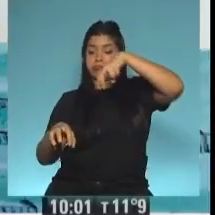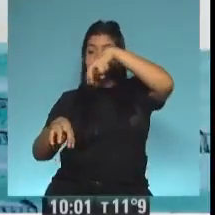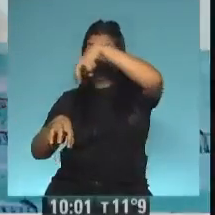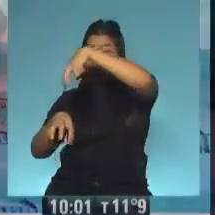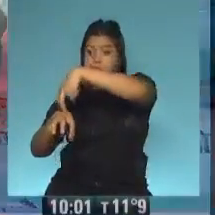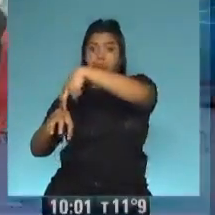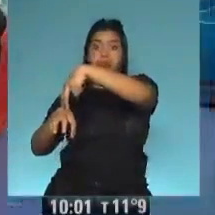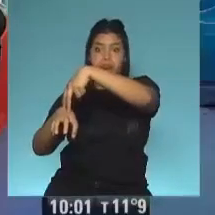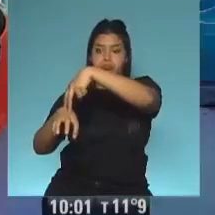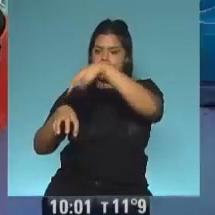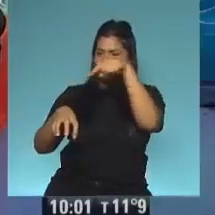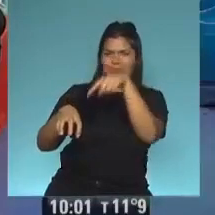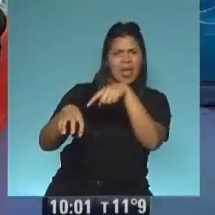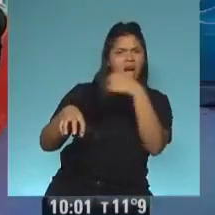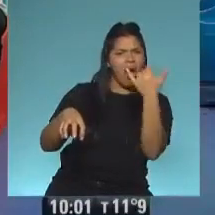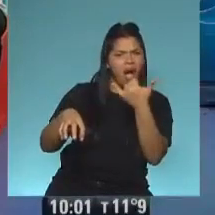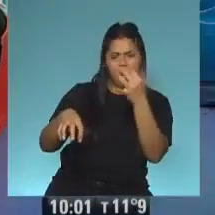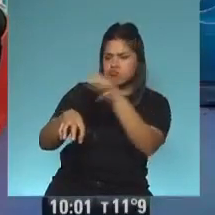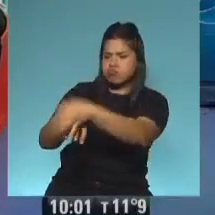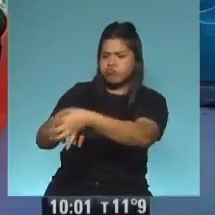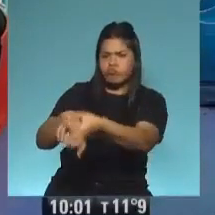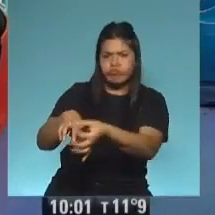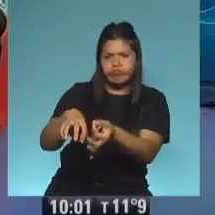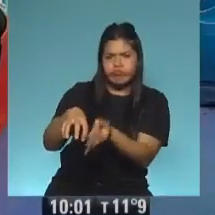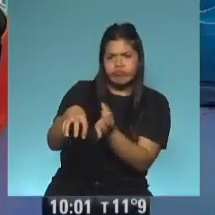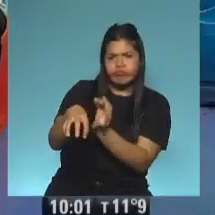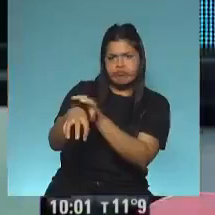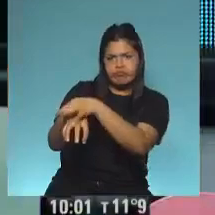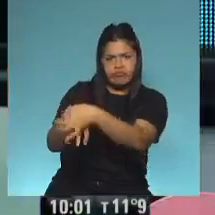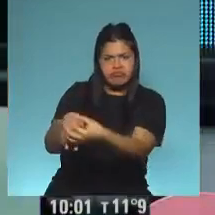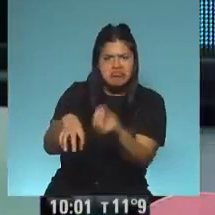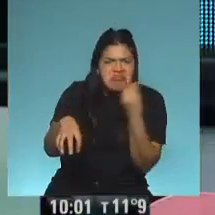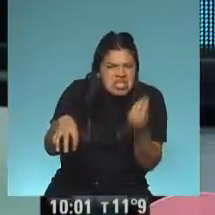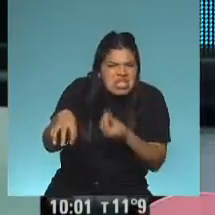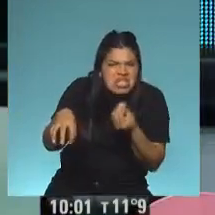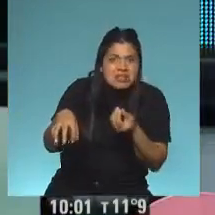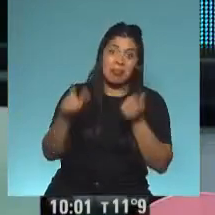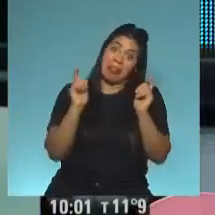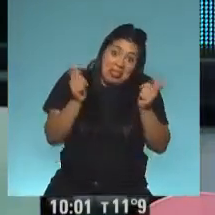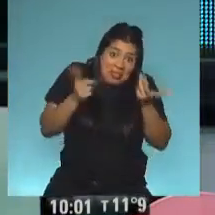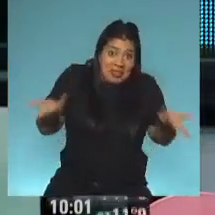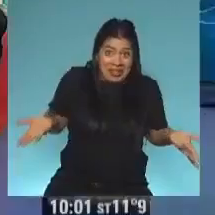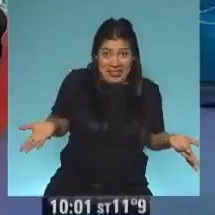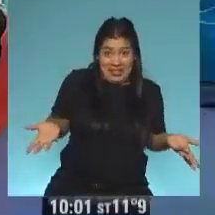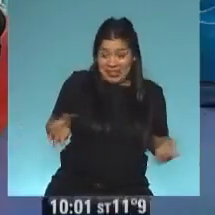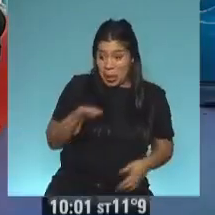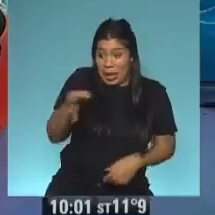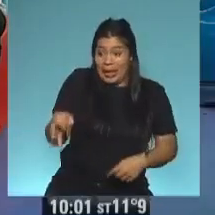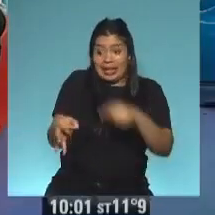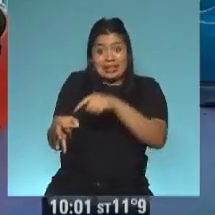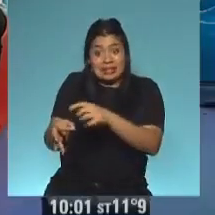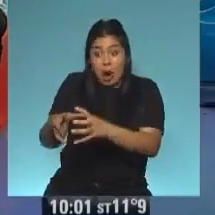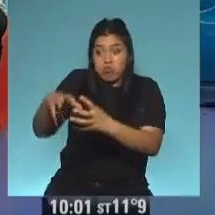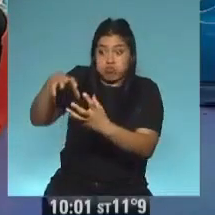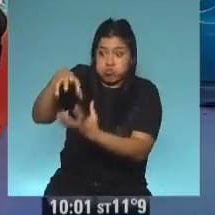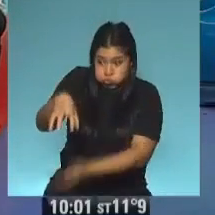Era una isla de lunares. Era muy divertido estar sentado en una isla redonda y de lunares. Pero,